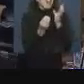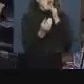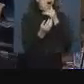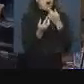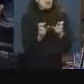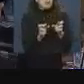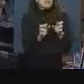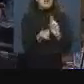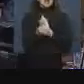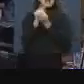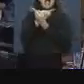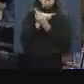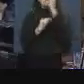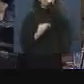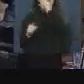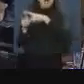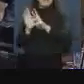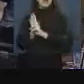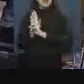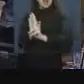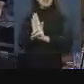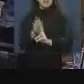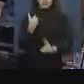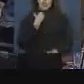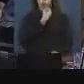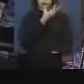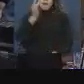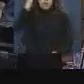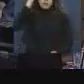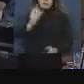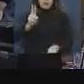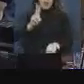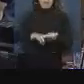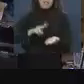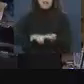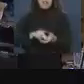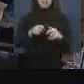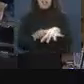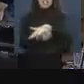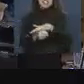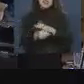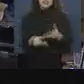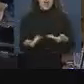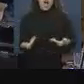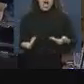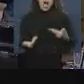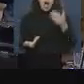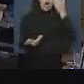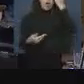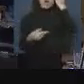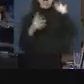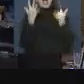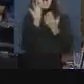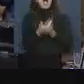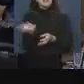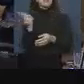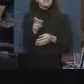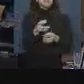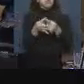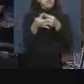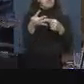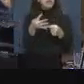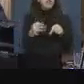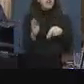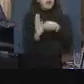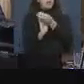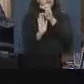otro Rango de representación y discúlpeme que lo diga con esa franqueza ese tipo de situaciones hoy día nos ocurren y este proyecto de ley